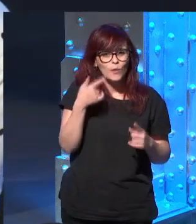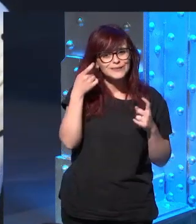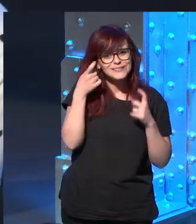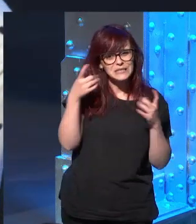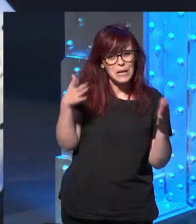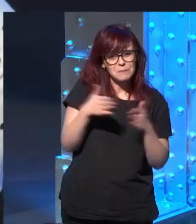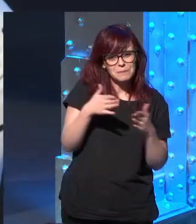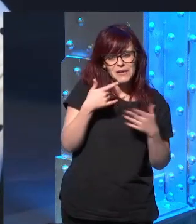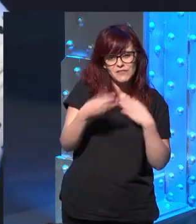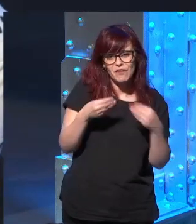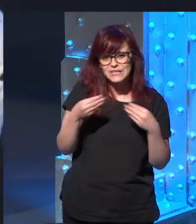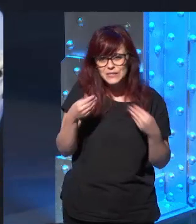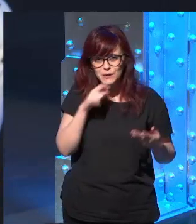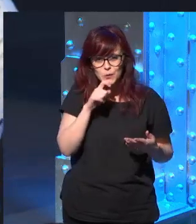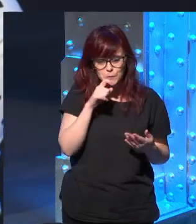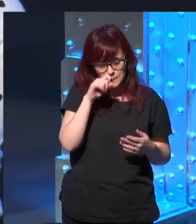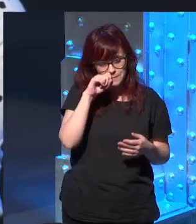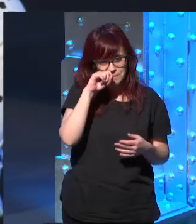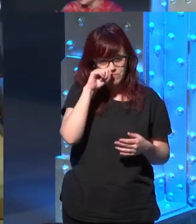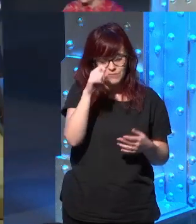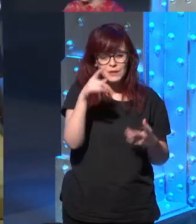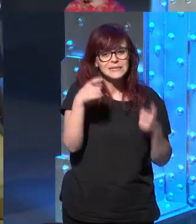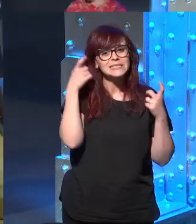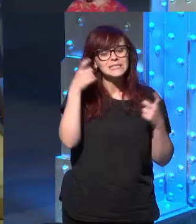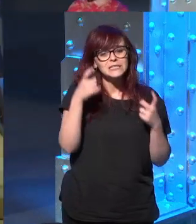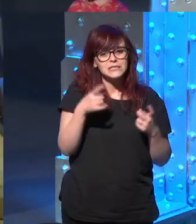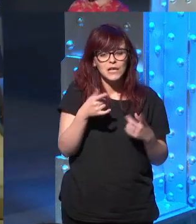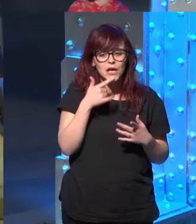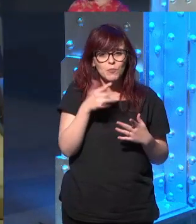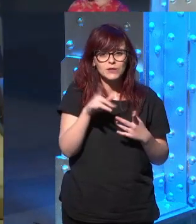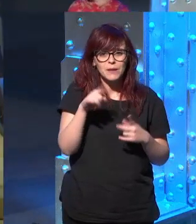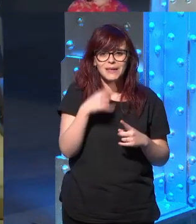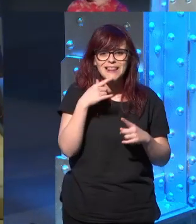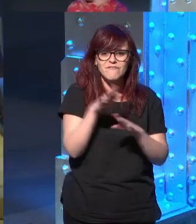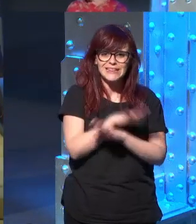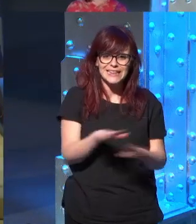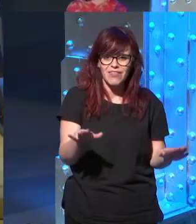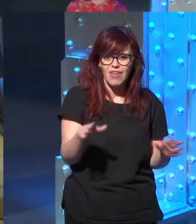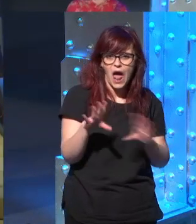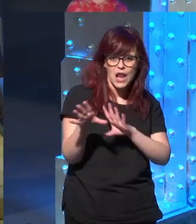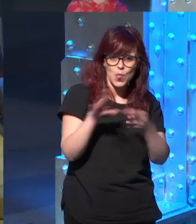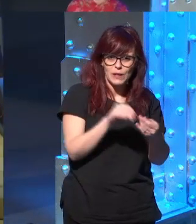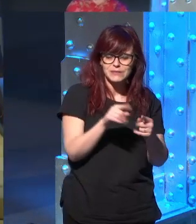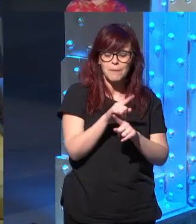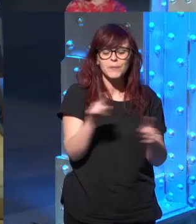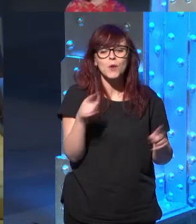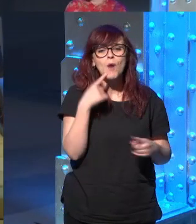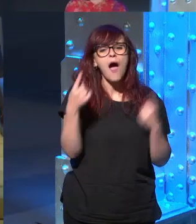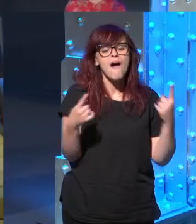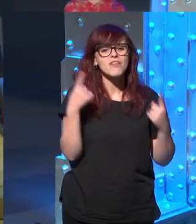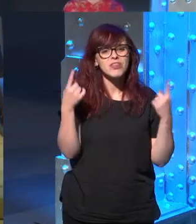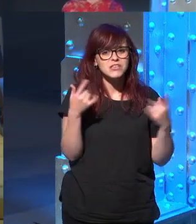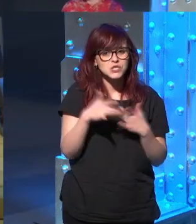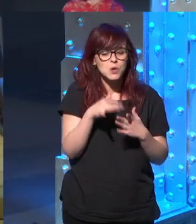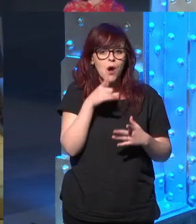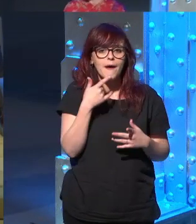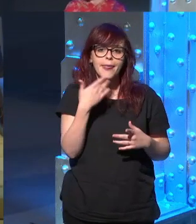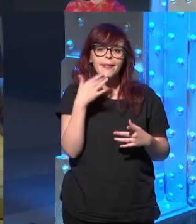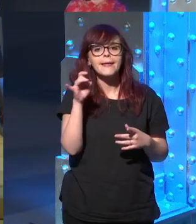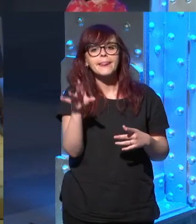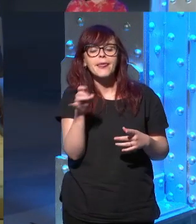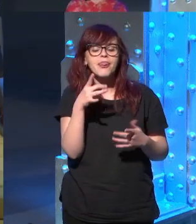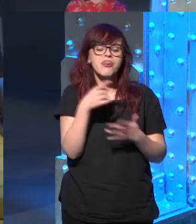y... Hablando de... No se trata tampoco de infantilizar. No. Porque parece muchas veces que es como, bueno, como tienen